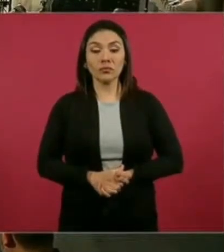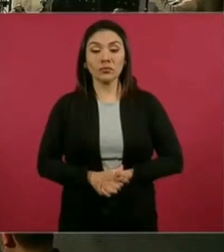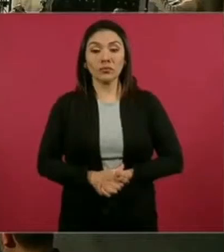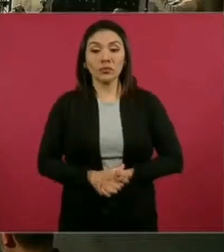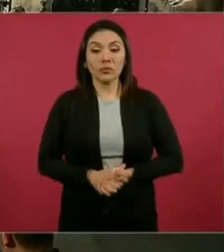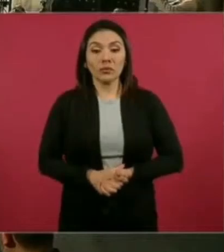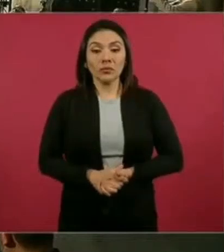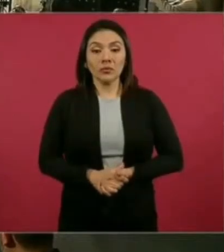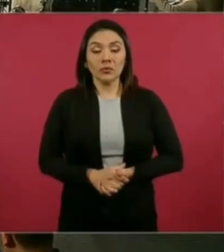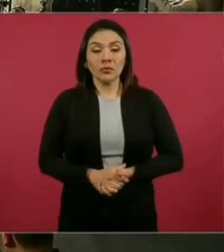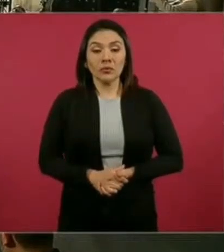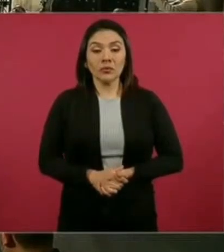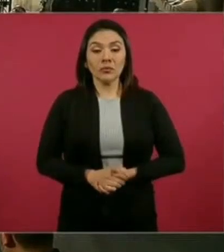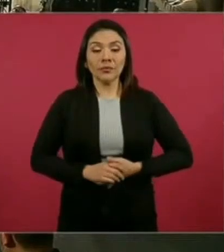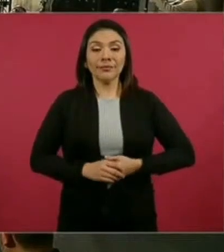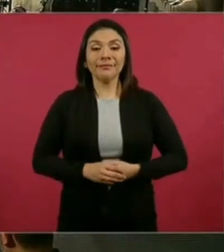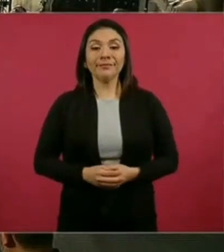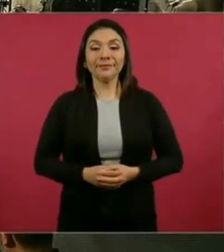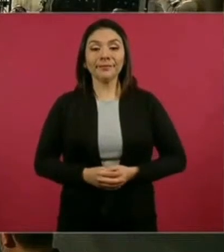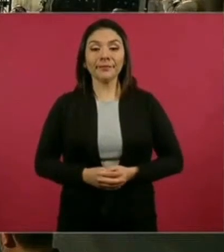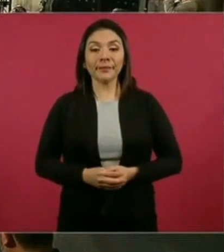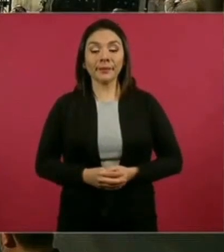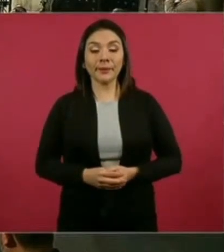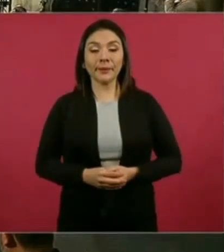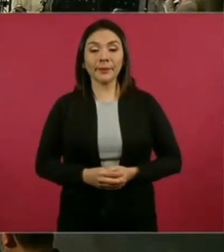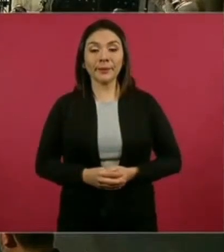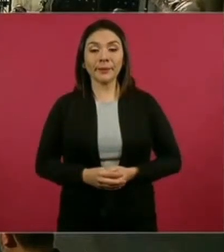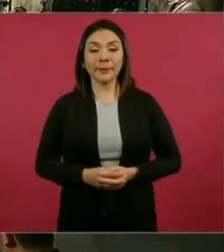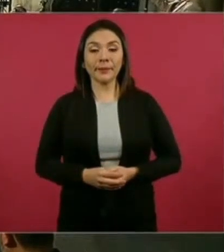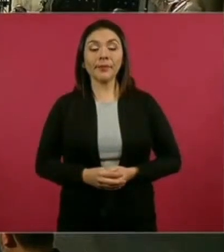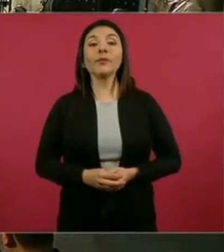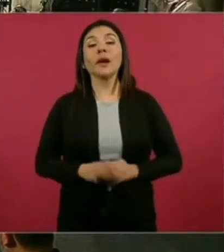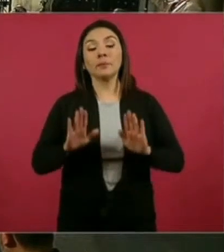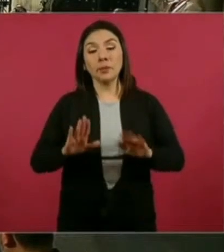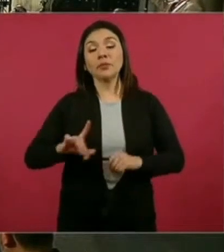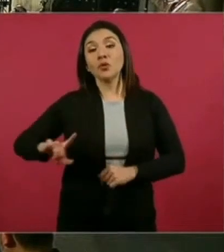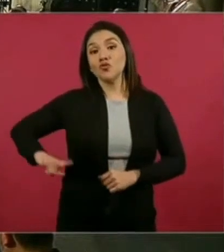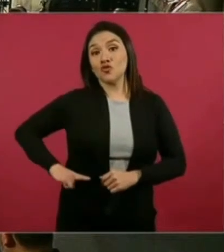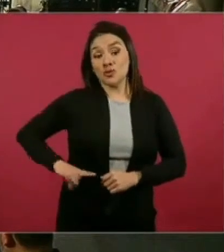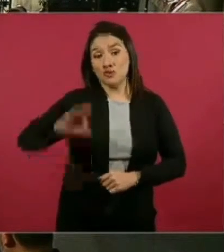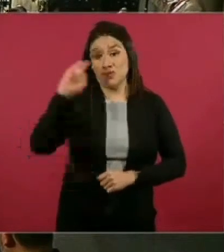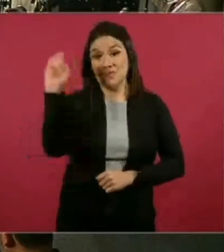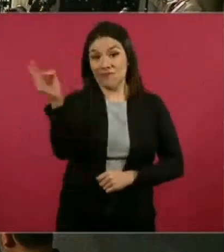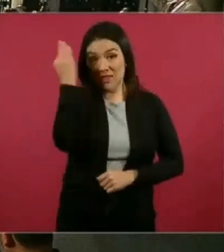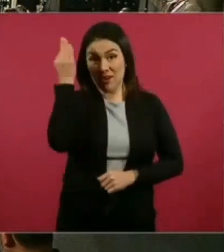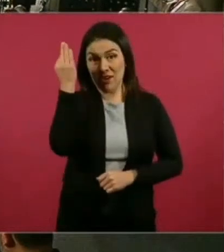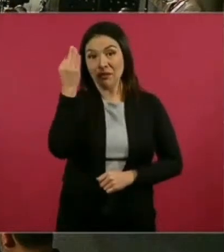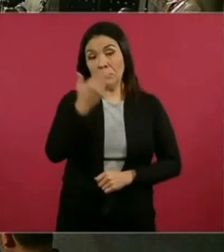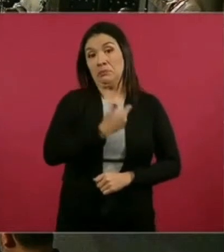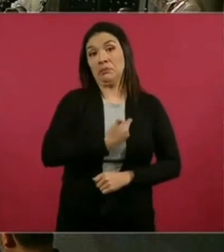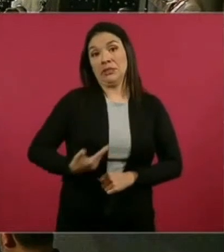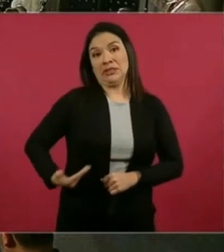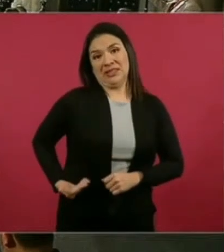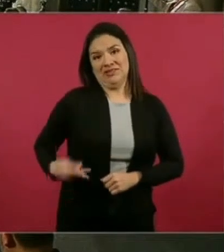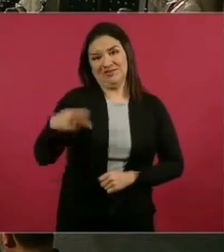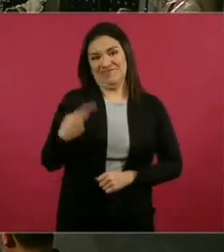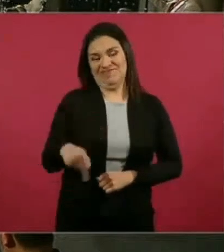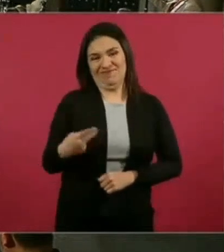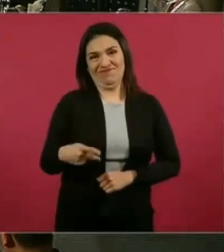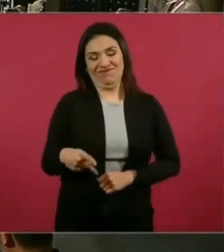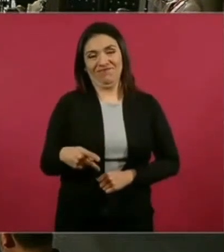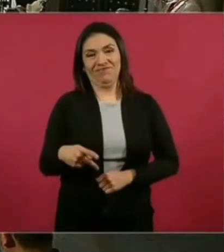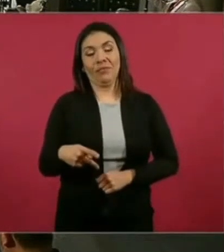Siguiente. Bueno, el Gobierno federal, particularmente la Presidencia de la